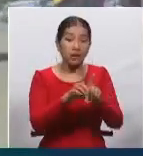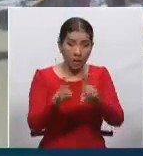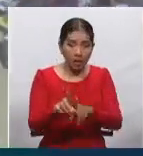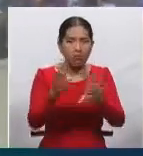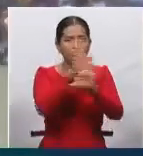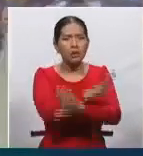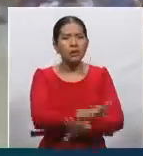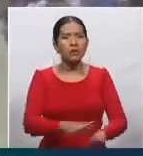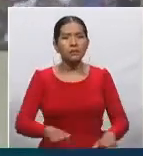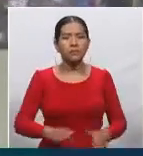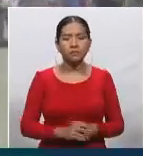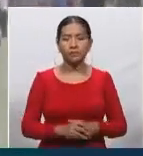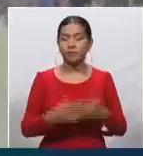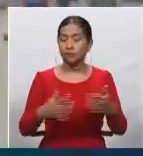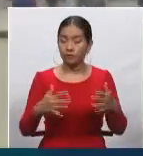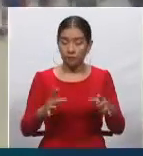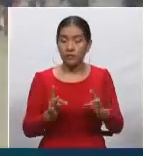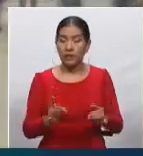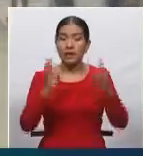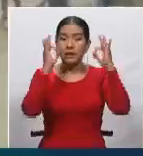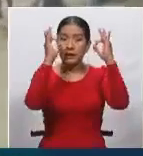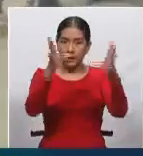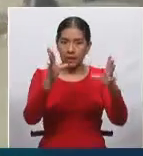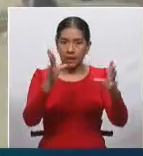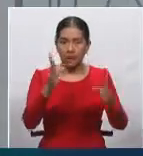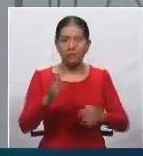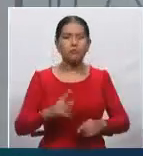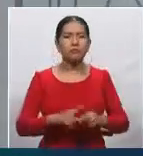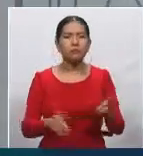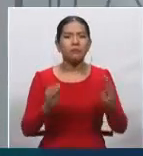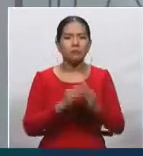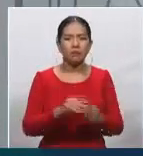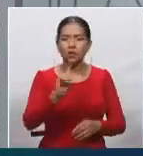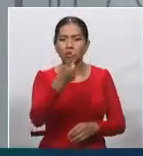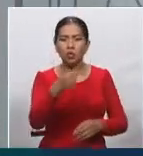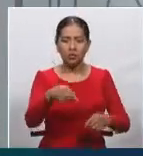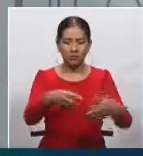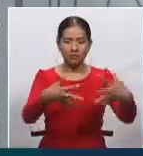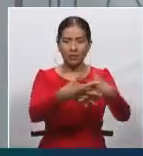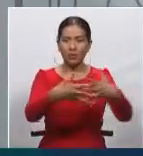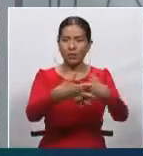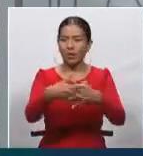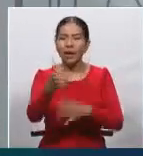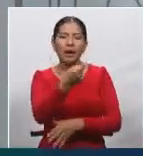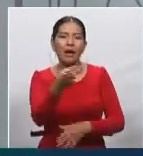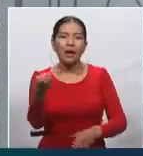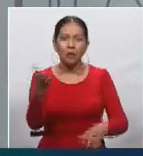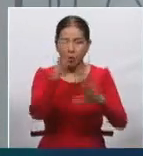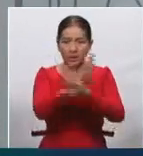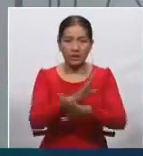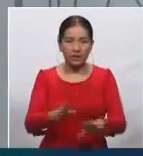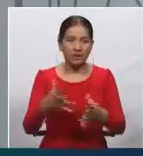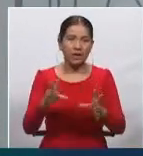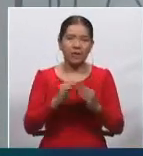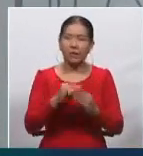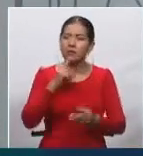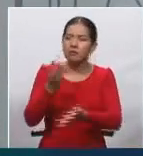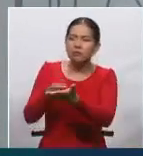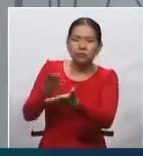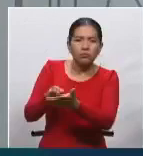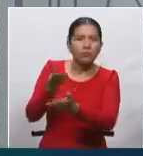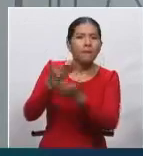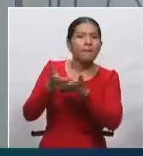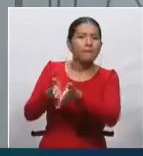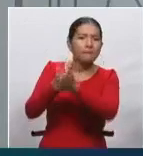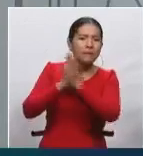caso de la niñez ha sido terrible, no solamente lo que ha pasado en puntos de bloqueo de niños que estaban pidiendo dinero y